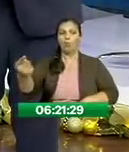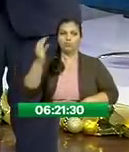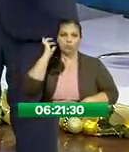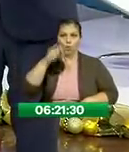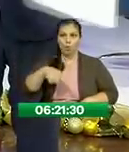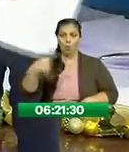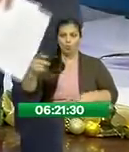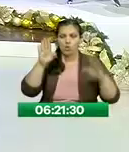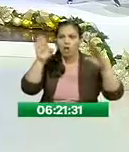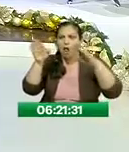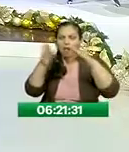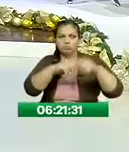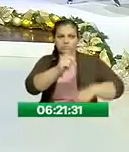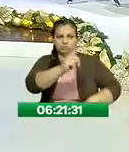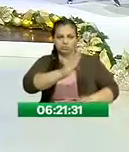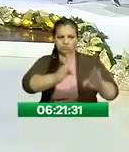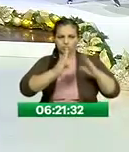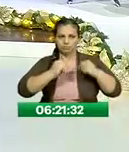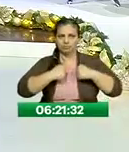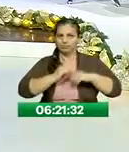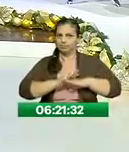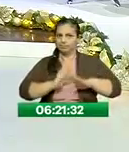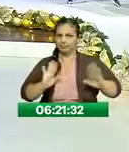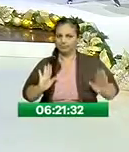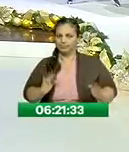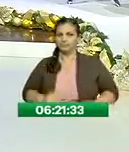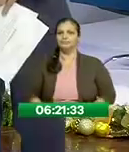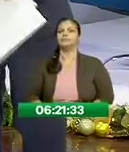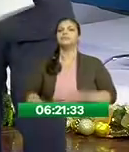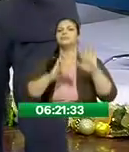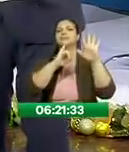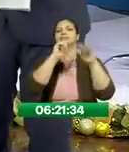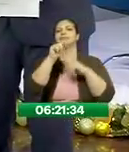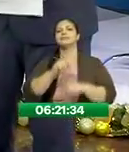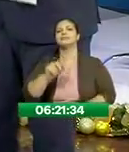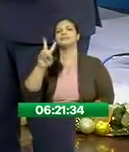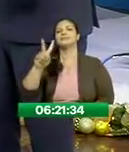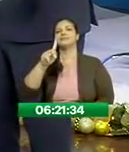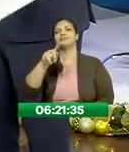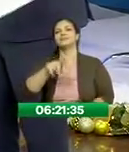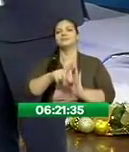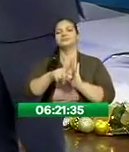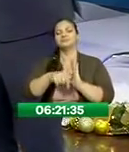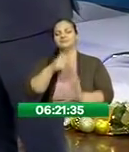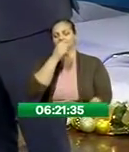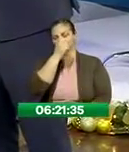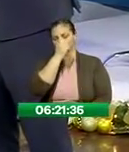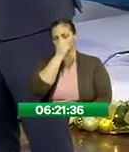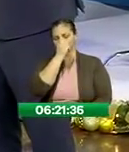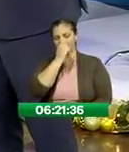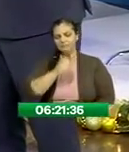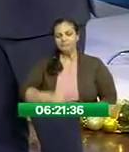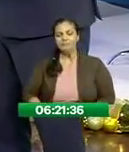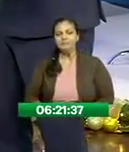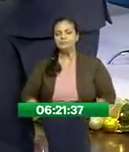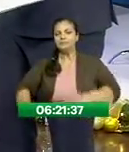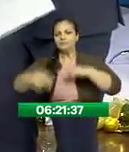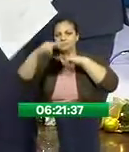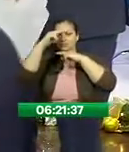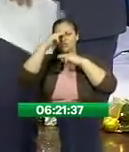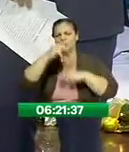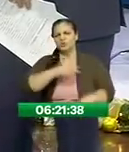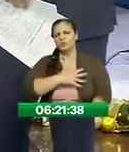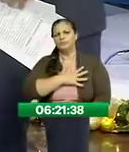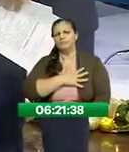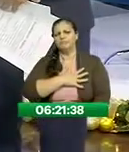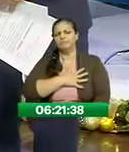Silencio, 6:21, señoras y señores. Y vamos con más información. Vamos. Lamentables noticias también tenemos, mi querida